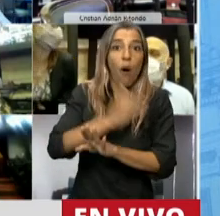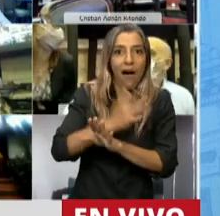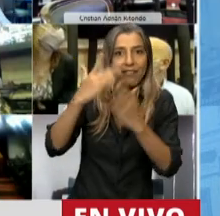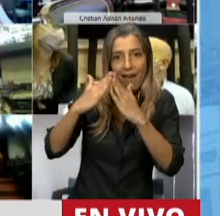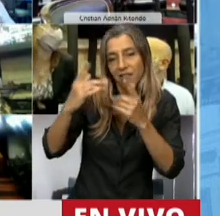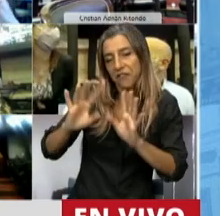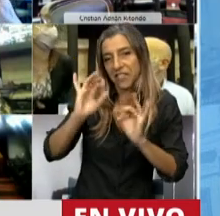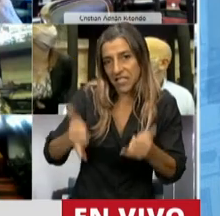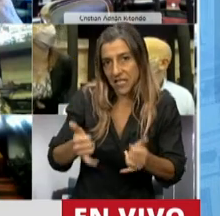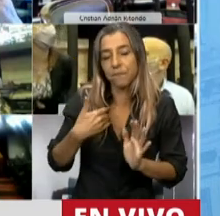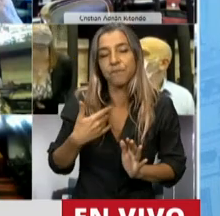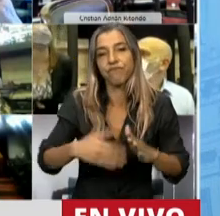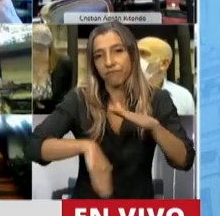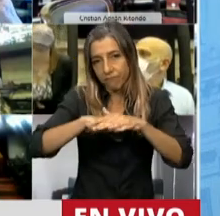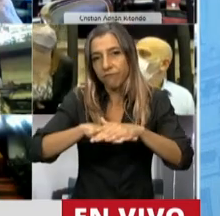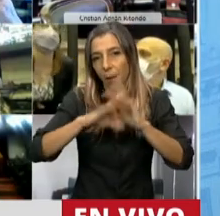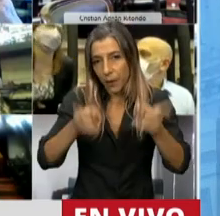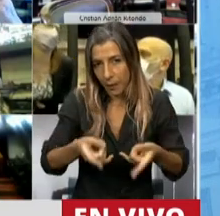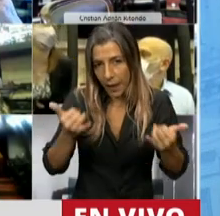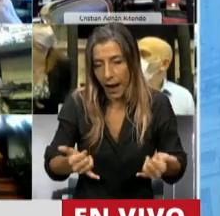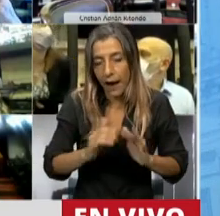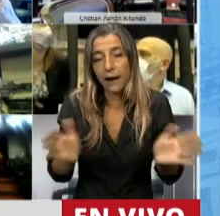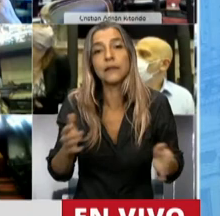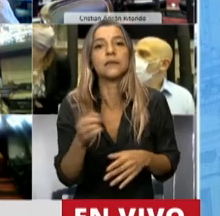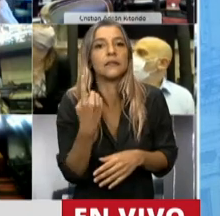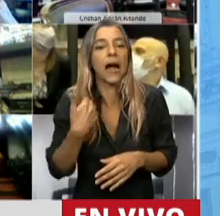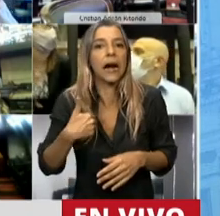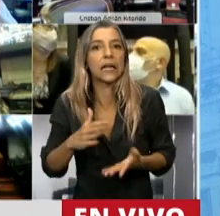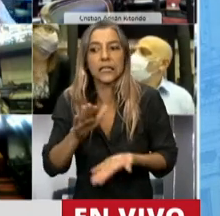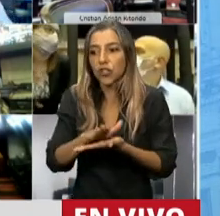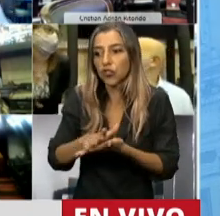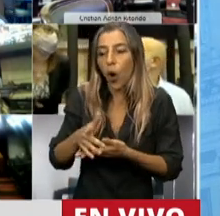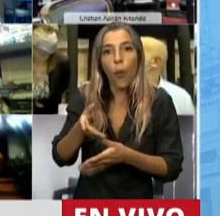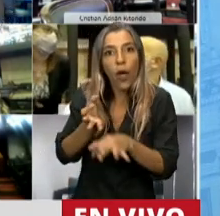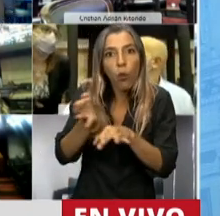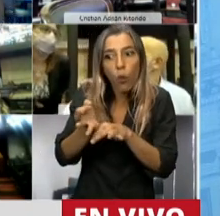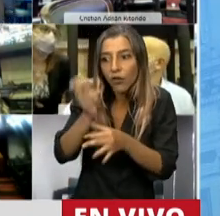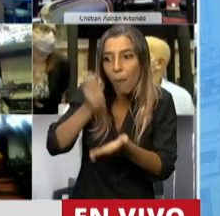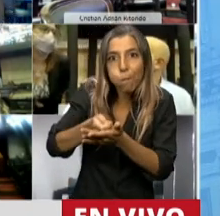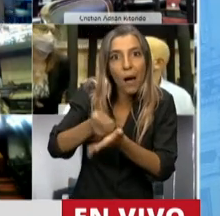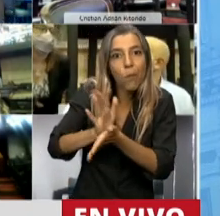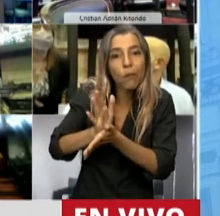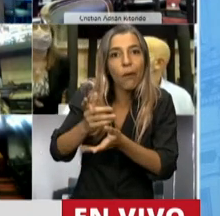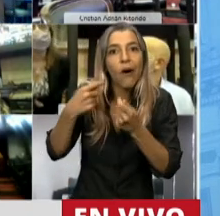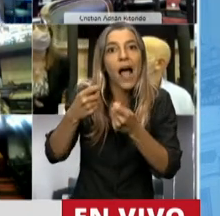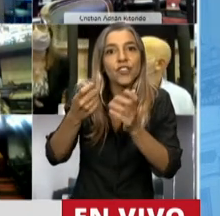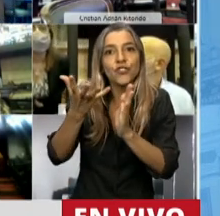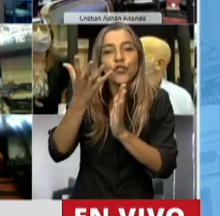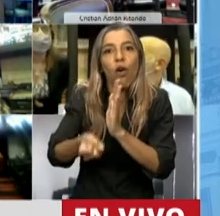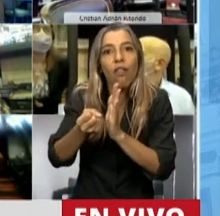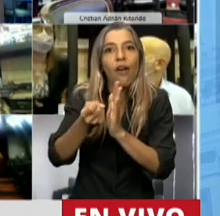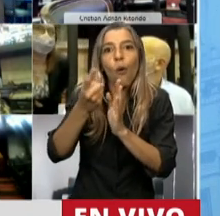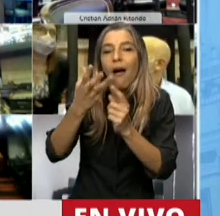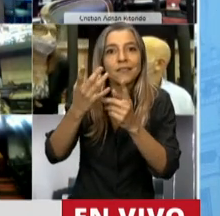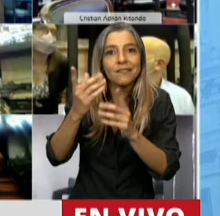deberíamos elevar, por cierto. La Argentina no permite la deducción de gastos en educación. Esto resulta inexplicable, teniendo